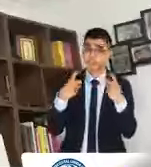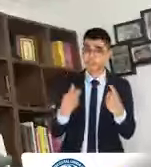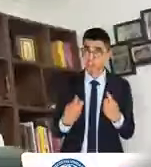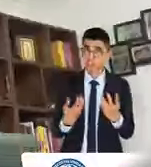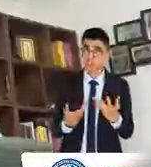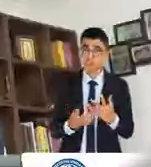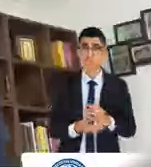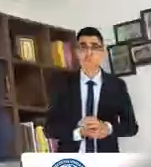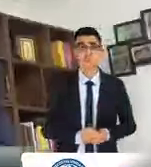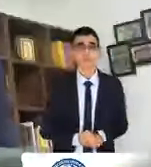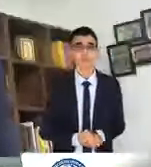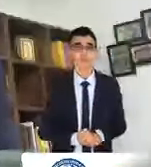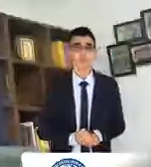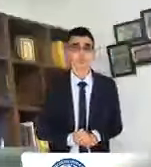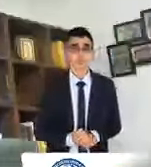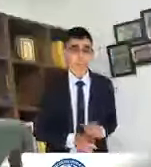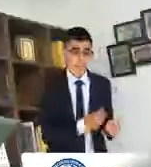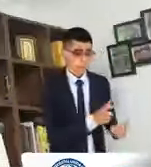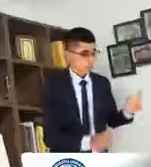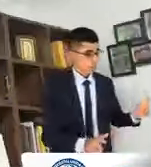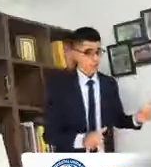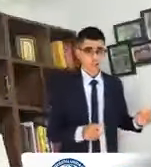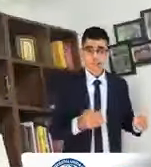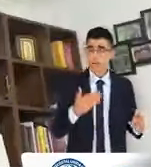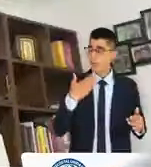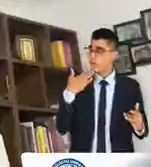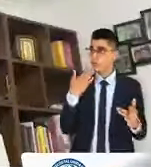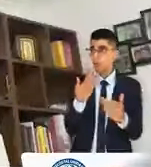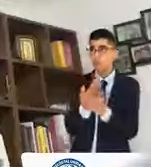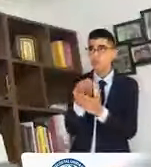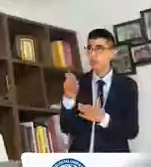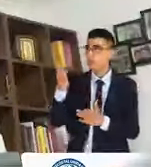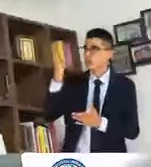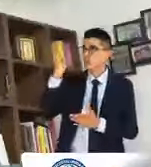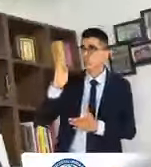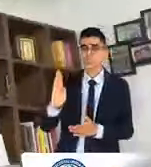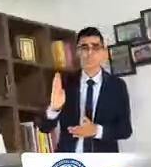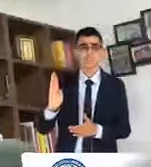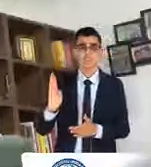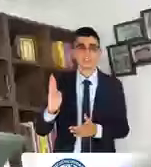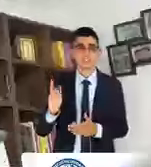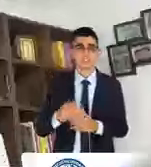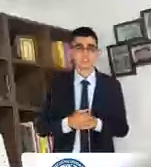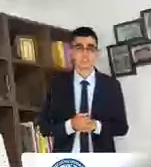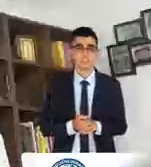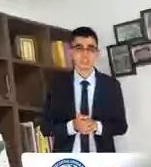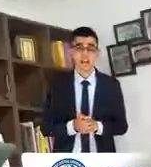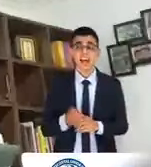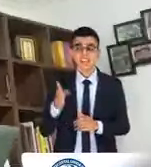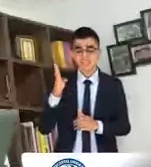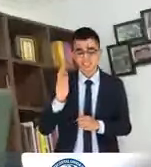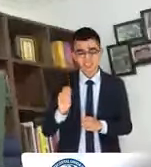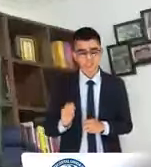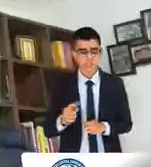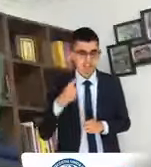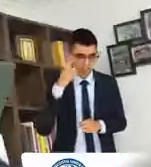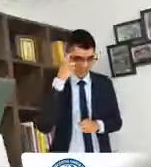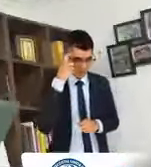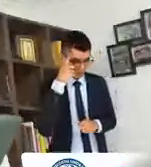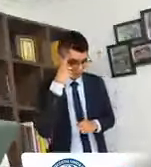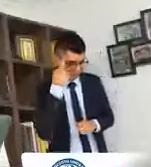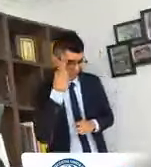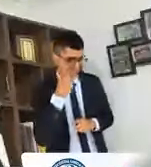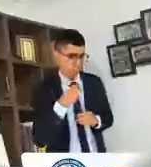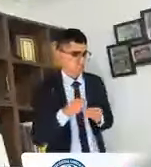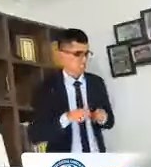hombres no tuvieron en cuenta a Dios, ni le dieron gracias, entonces Dios los entregó una